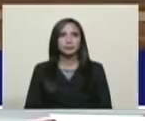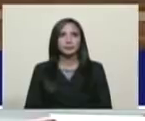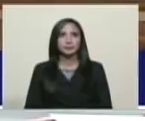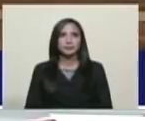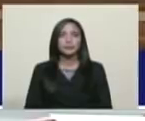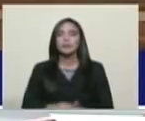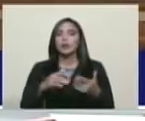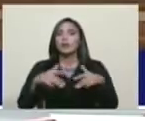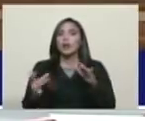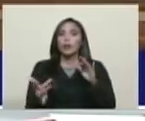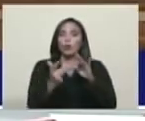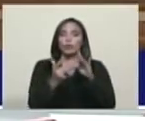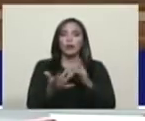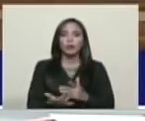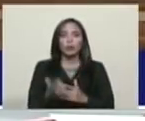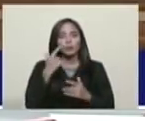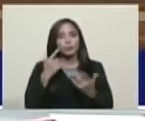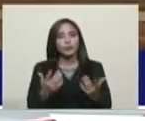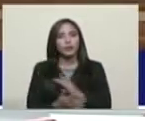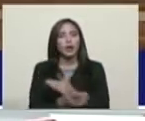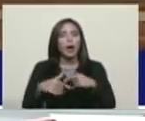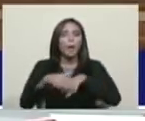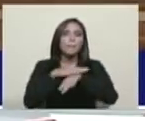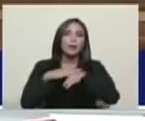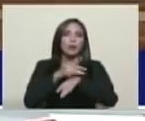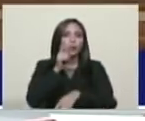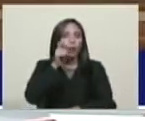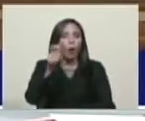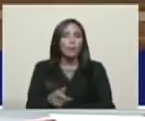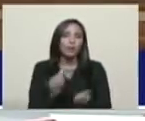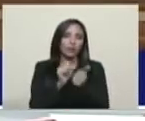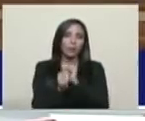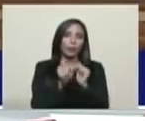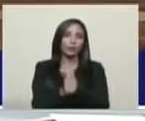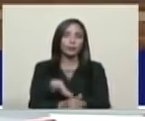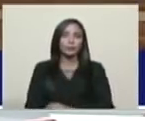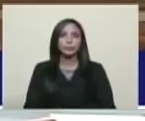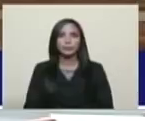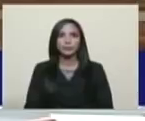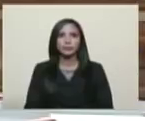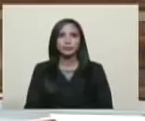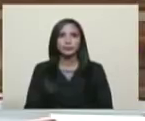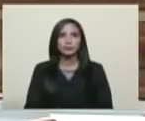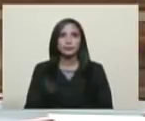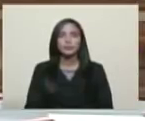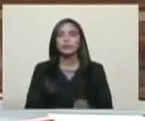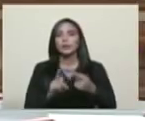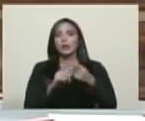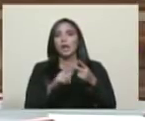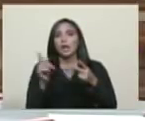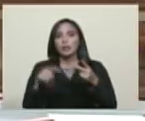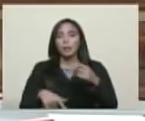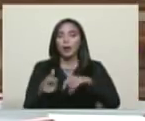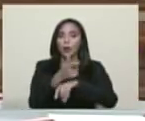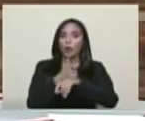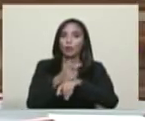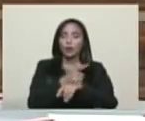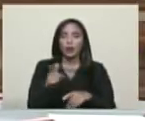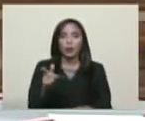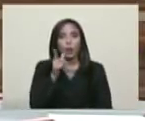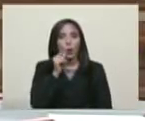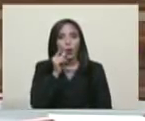Vamos a hacer un pase, fíjense ustedes, con el ministro Pedro Infante, con nuestro gobernador